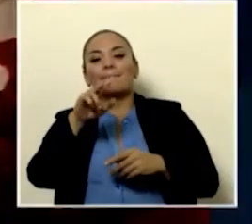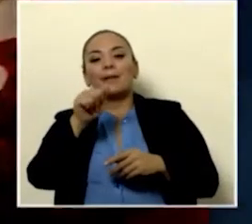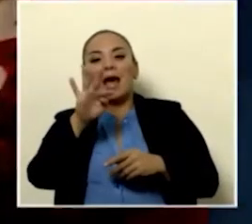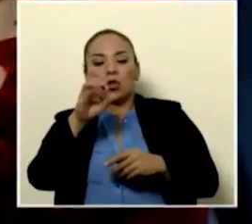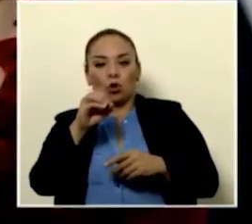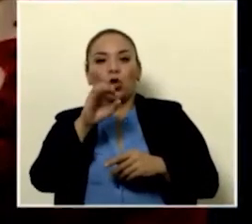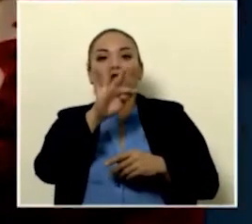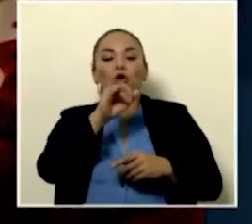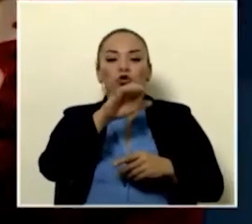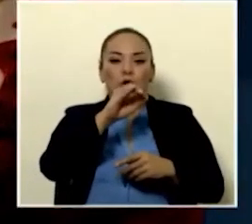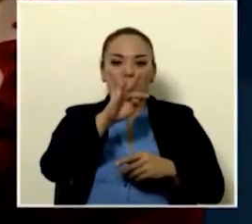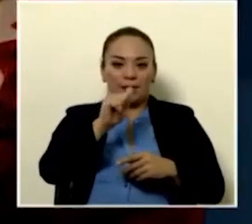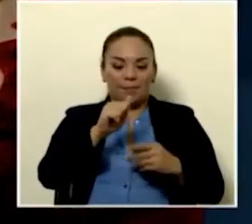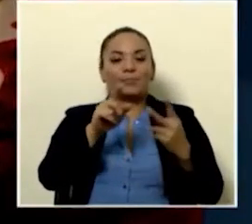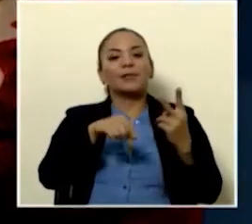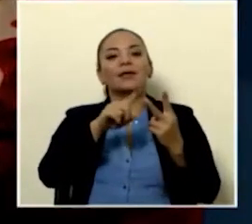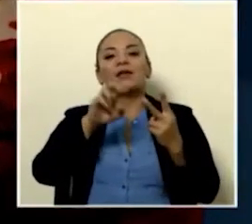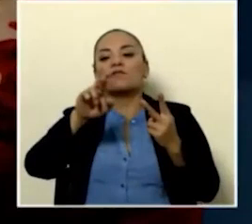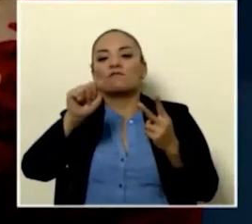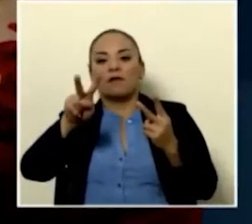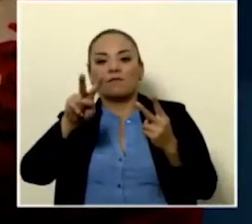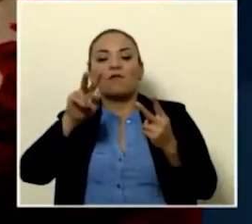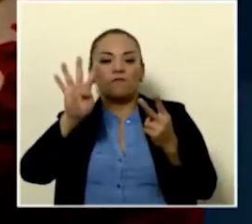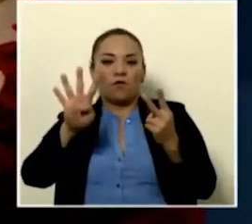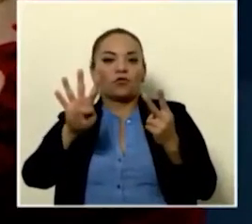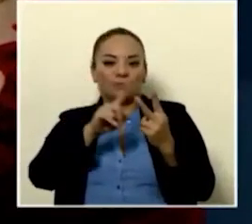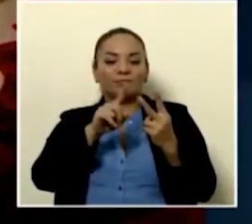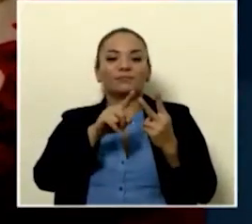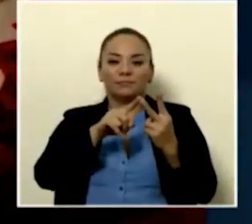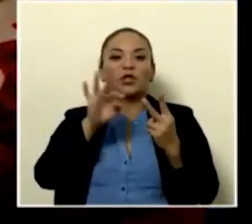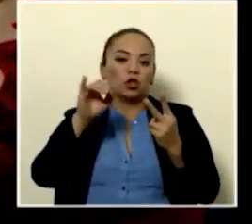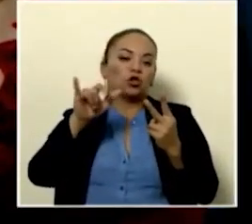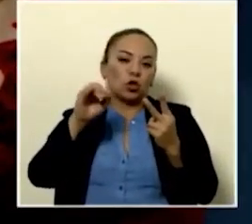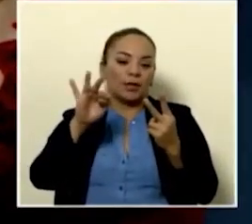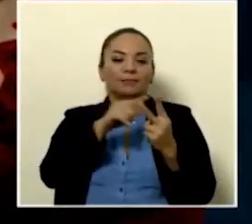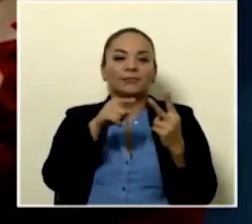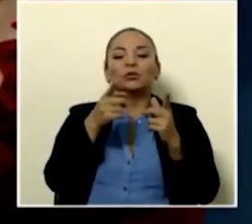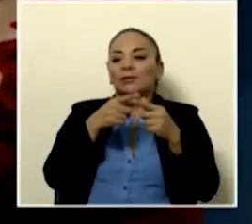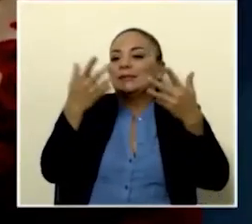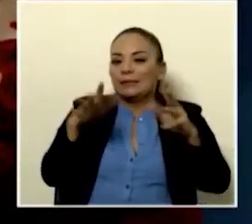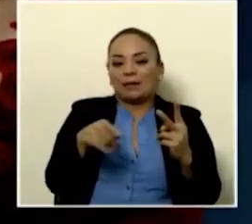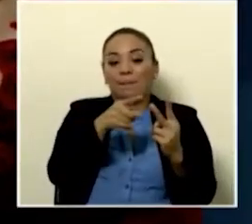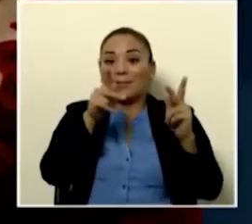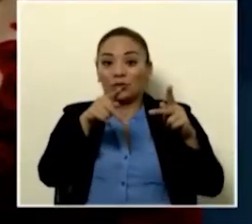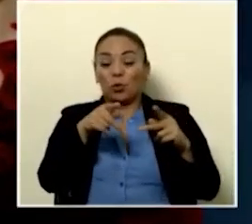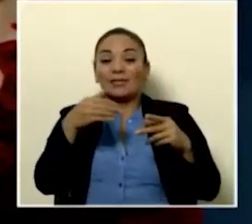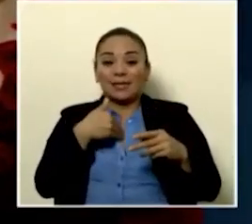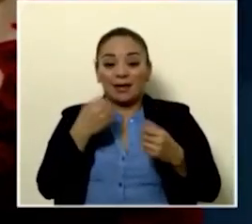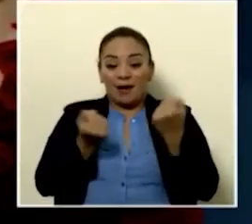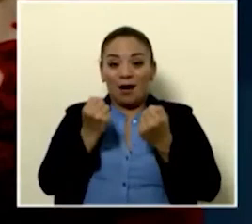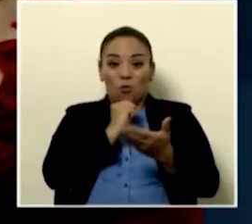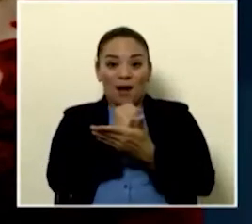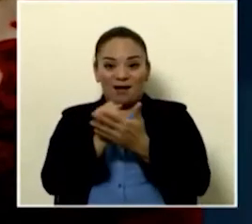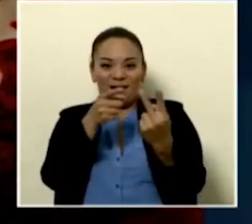los Toyota RAV4. En ese sentido, ya la corrección se realizó y por lo tanto pueden estar seguras estas personas de que no